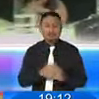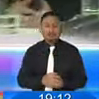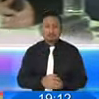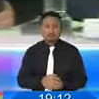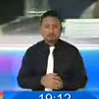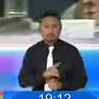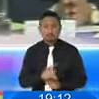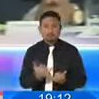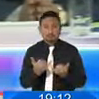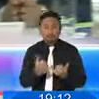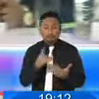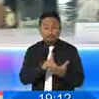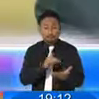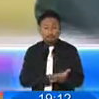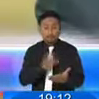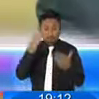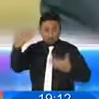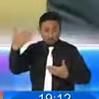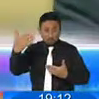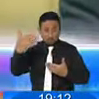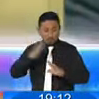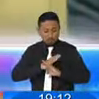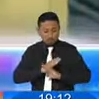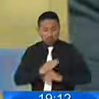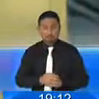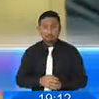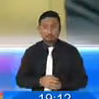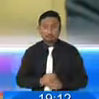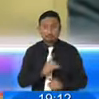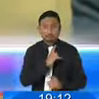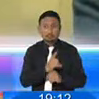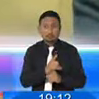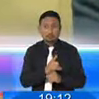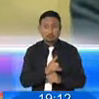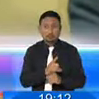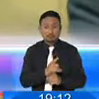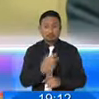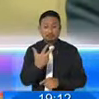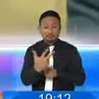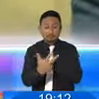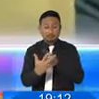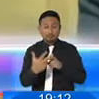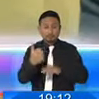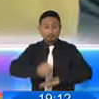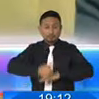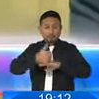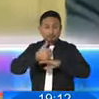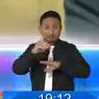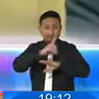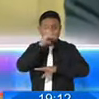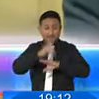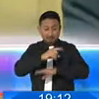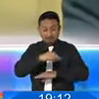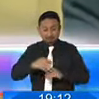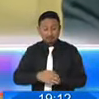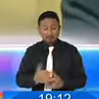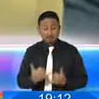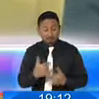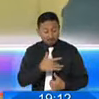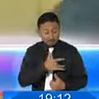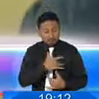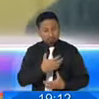que se defi el llamado proyecto político por esoes a los tresos dires nuestro malestar como